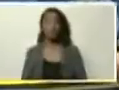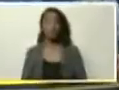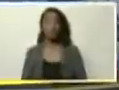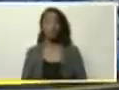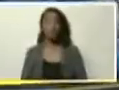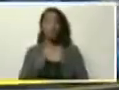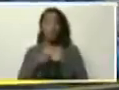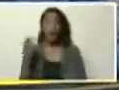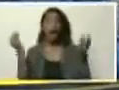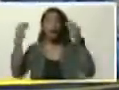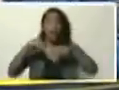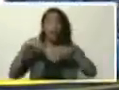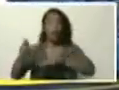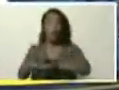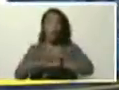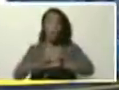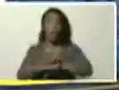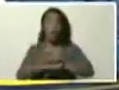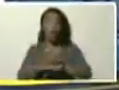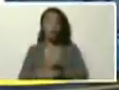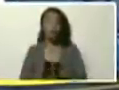Estoy de acuerdo con el gobernador